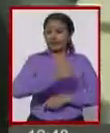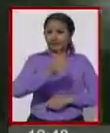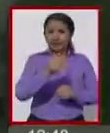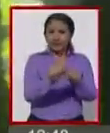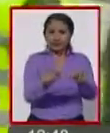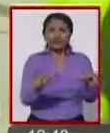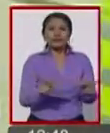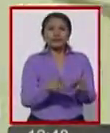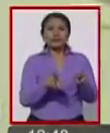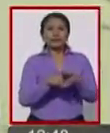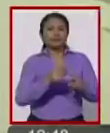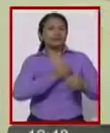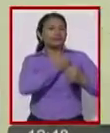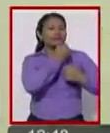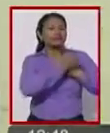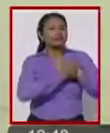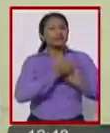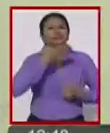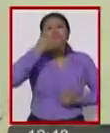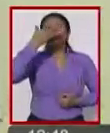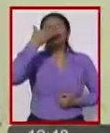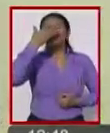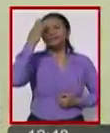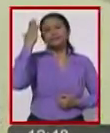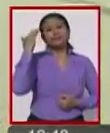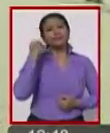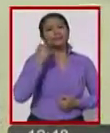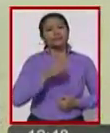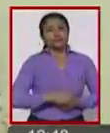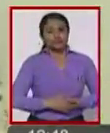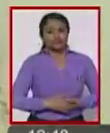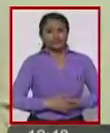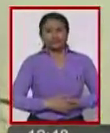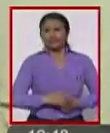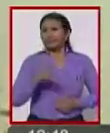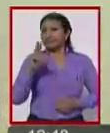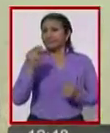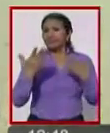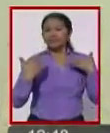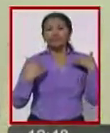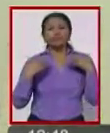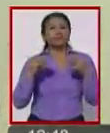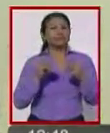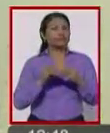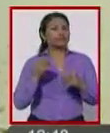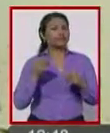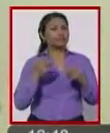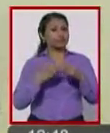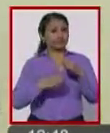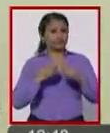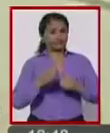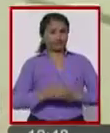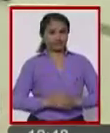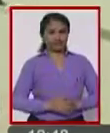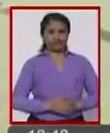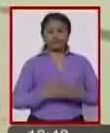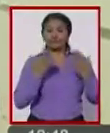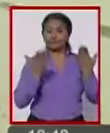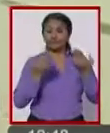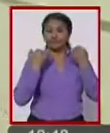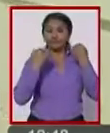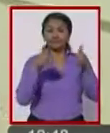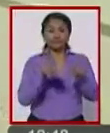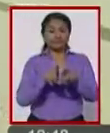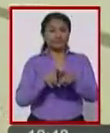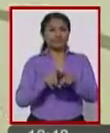que se encontraban por el lugar, que también sufrieron intoxicación leve. Afortunadamente no ha pasado a mayores, Nicole. Hay